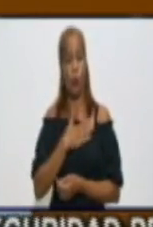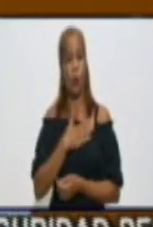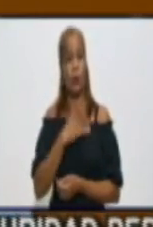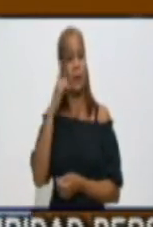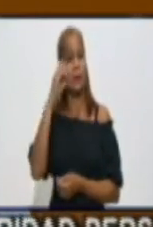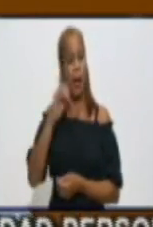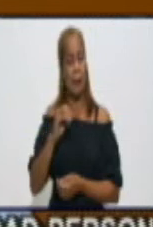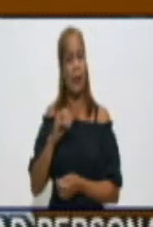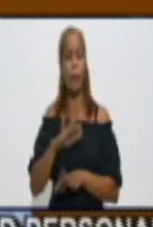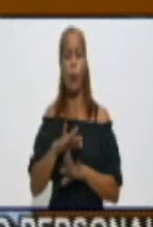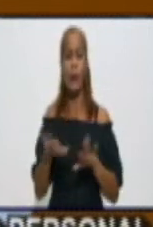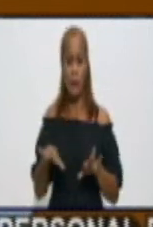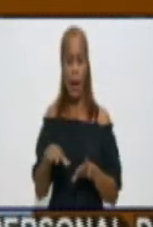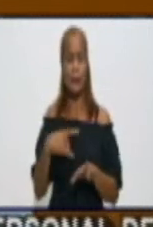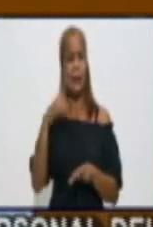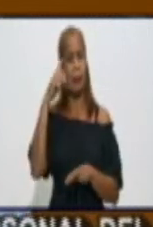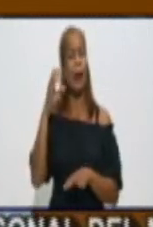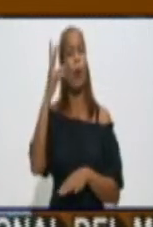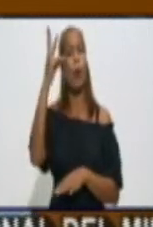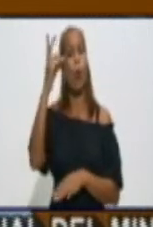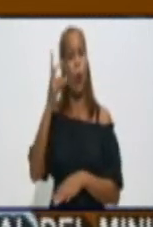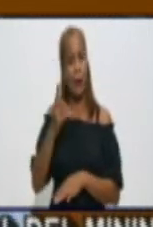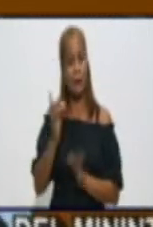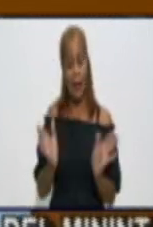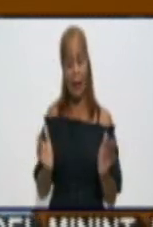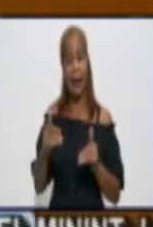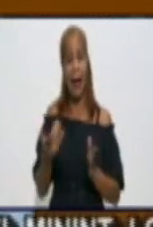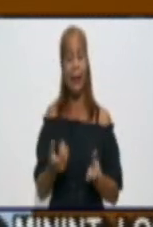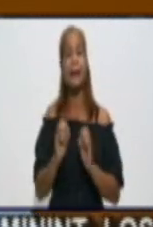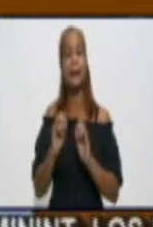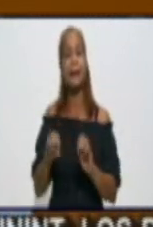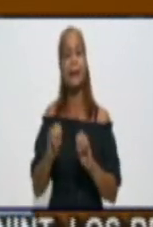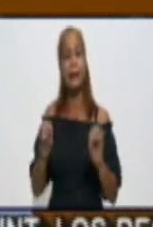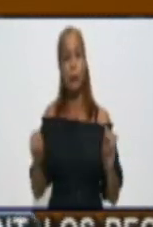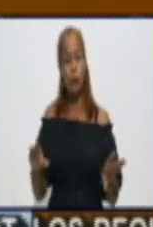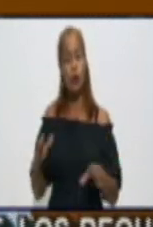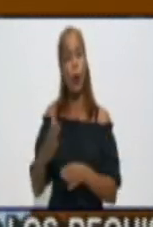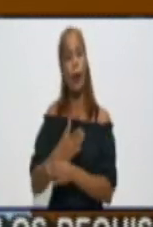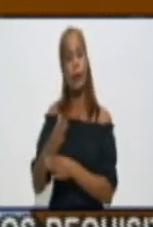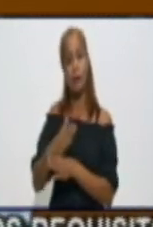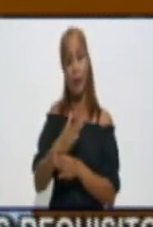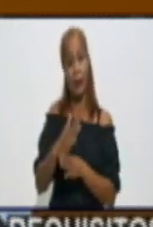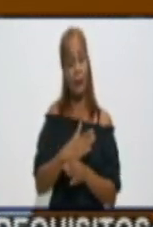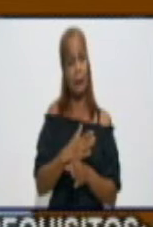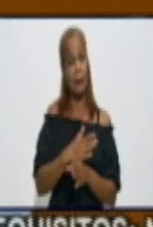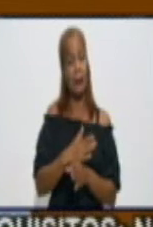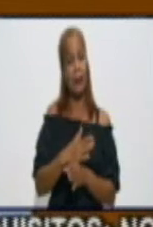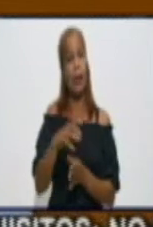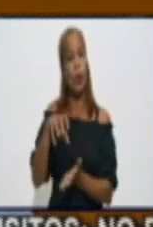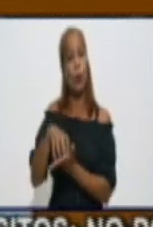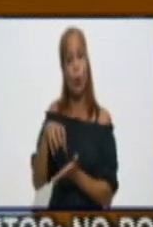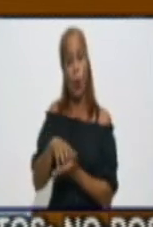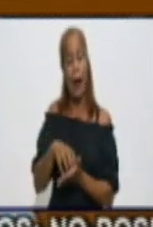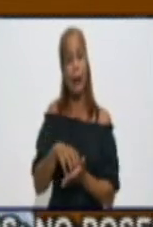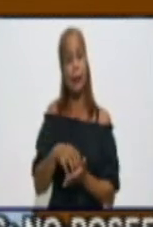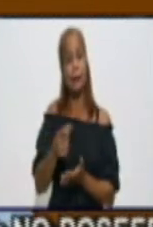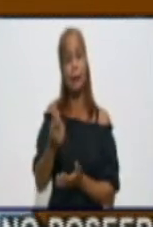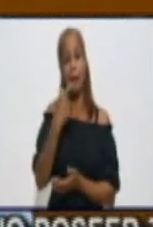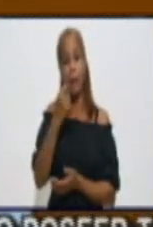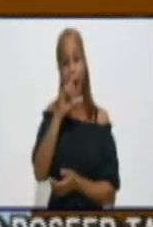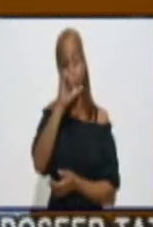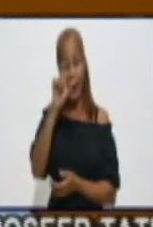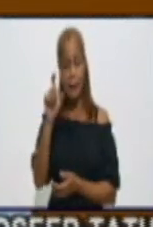del encargo estatal que tenemos en la provincia, que es la distribución hacia todas las instituciones de salud y farmacia, incluyendo el Plan Turquino